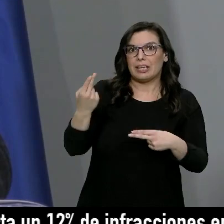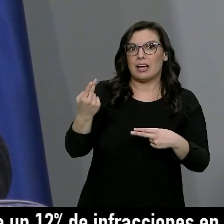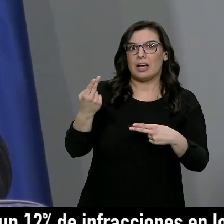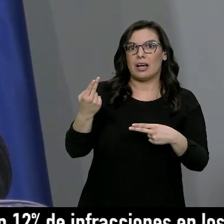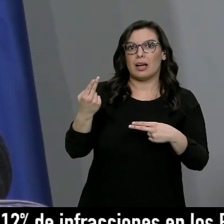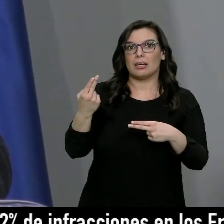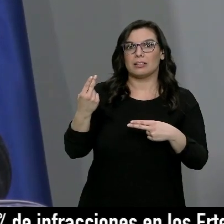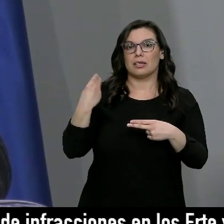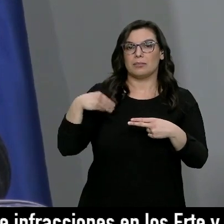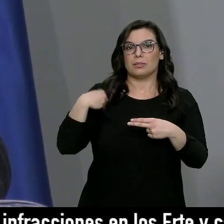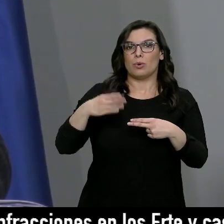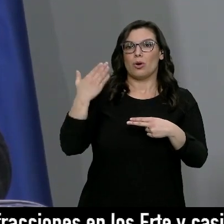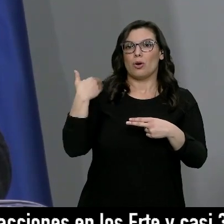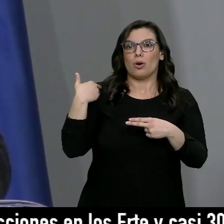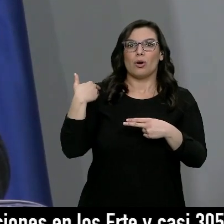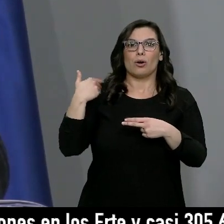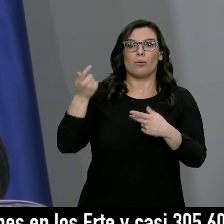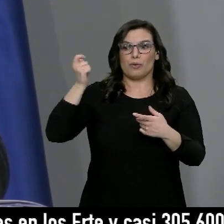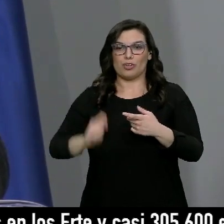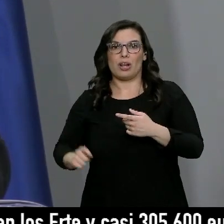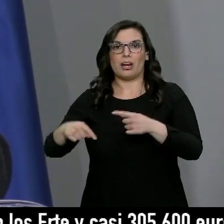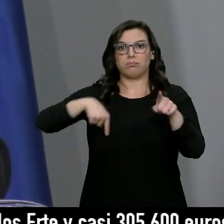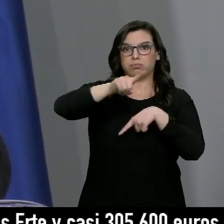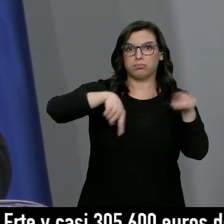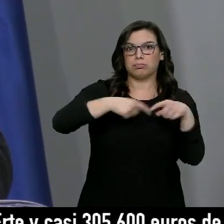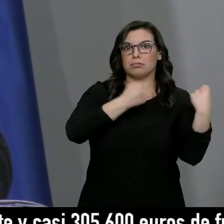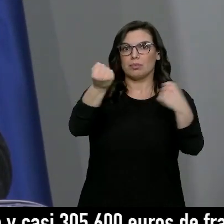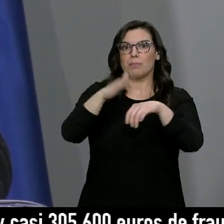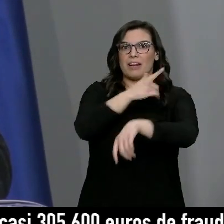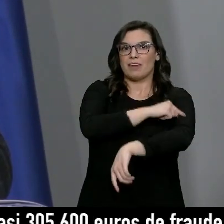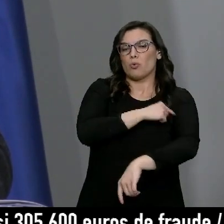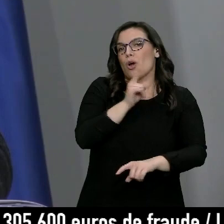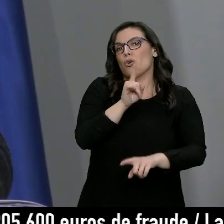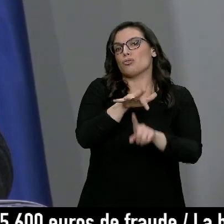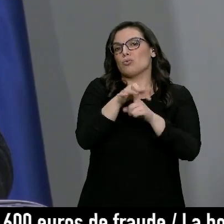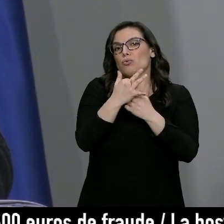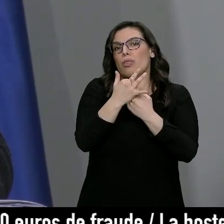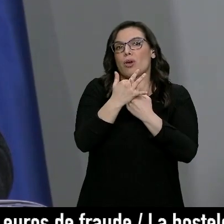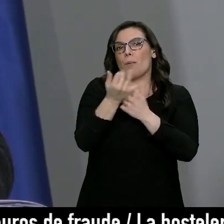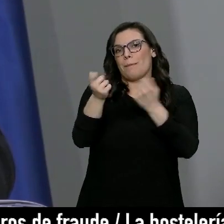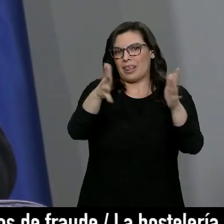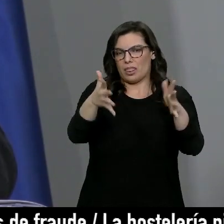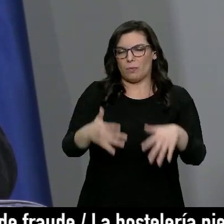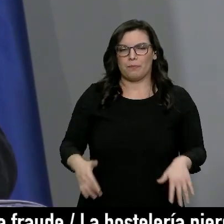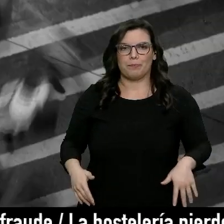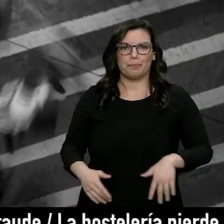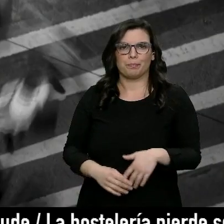que movilizaban al personal para vacunar o circunstancias similares.